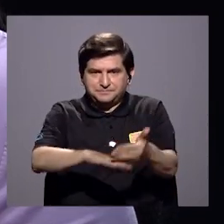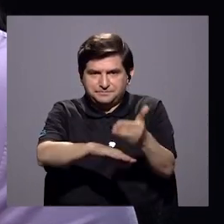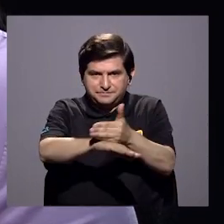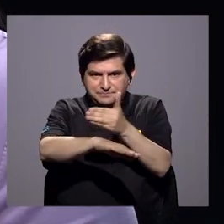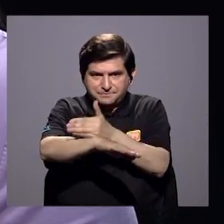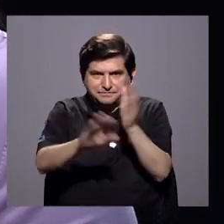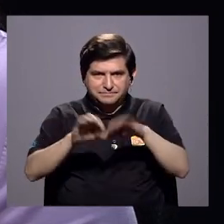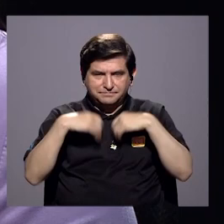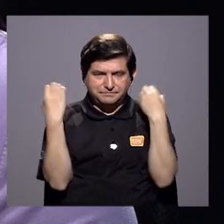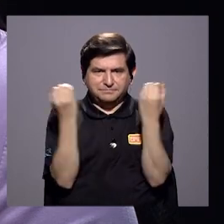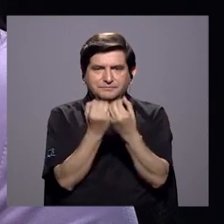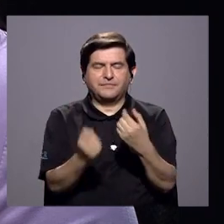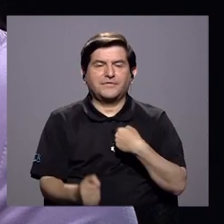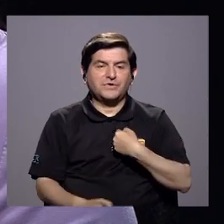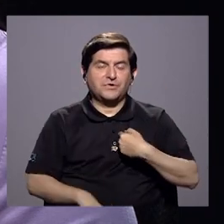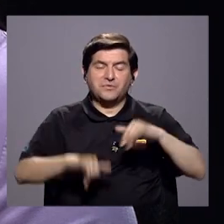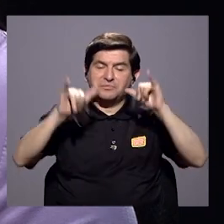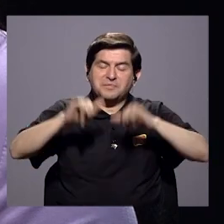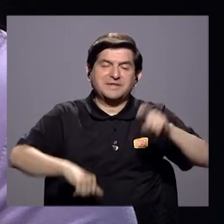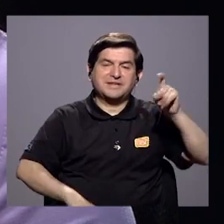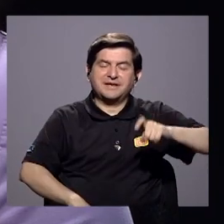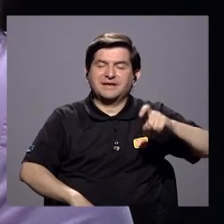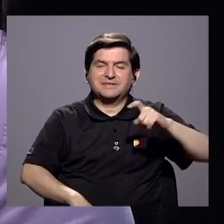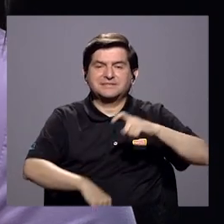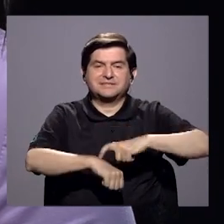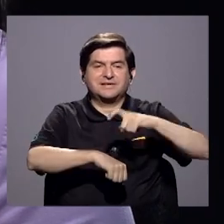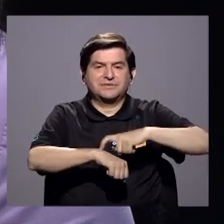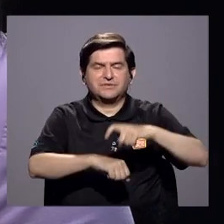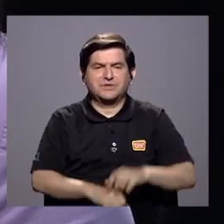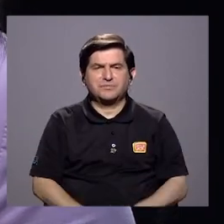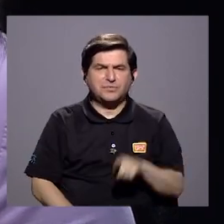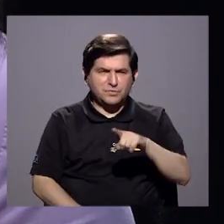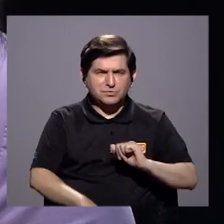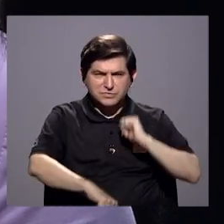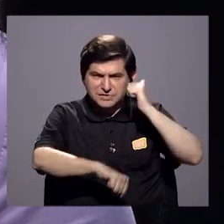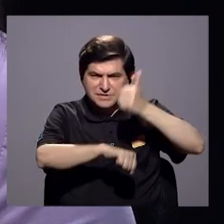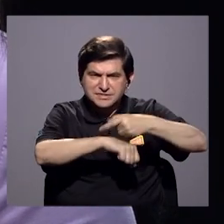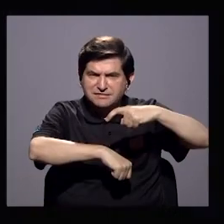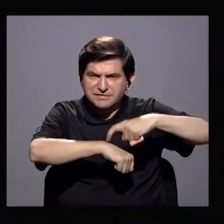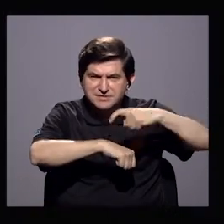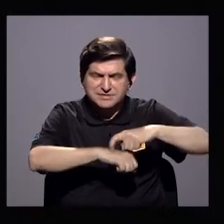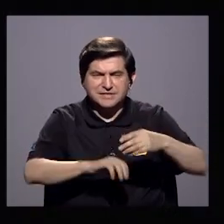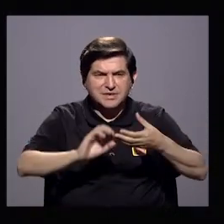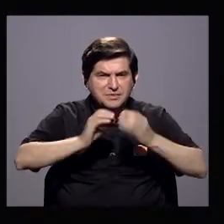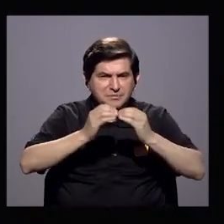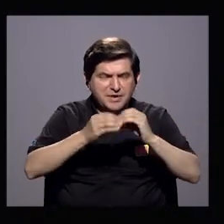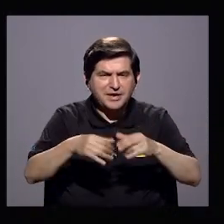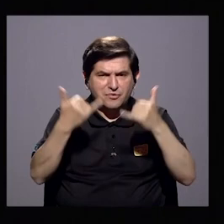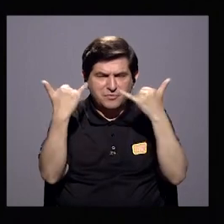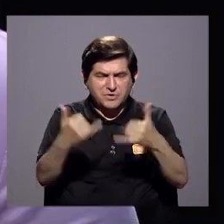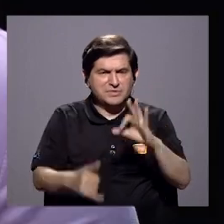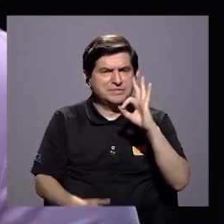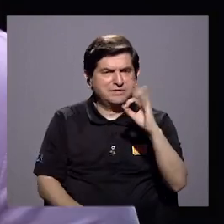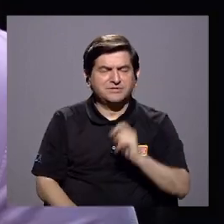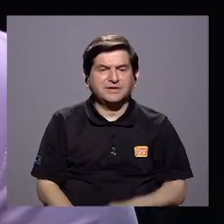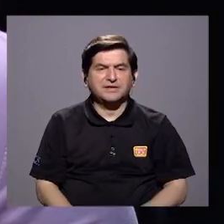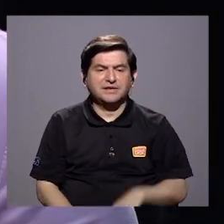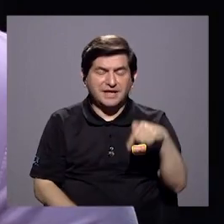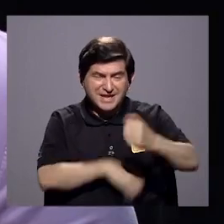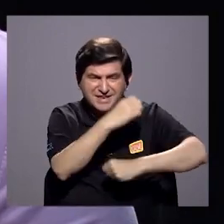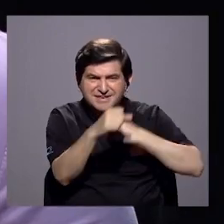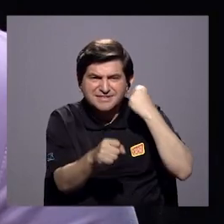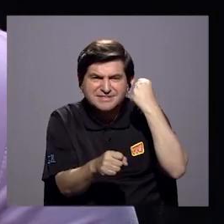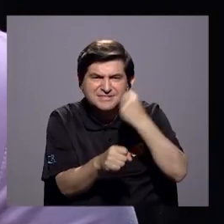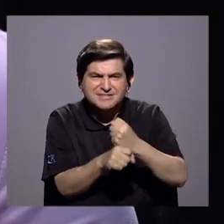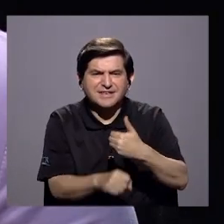recuperar la organización. Yo estaré el tiempo que sea necesario y que pueda aportar. ¿Se ha fijado un periodo para tener números en blanco y negro ya. Creo que este es un